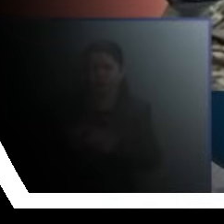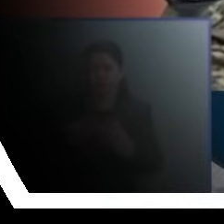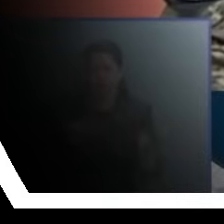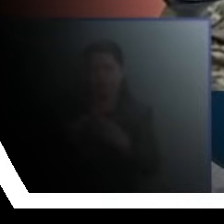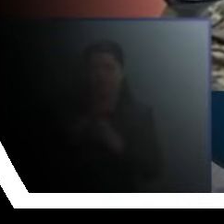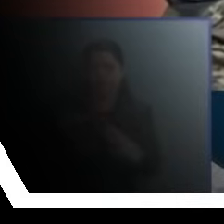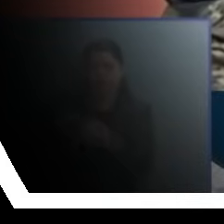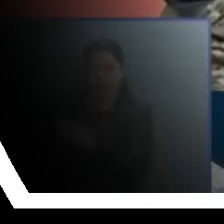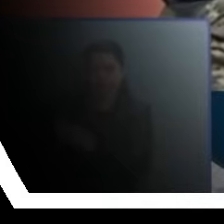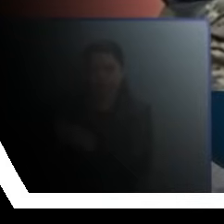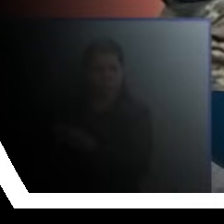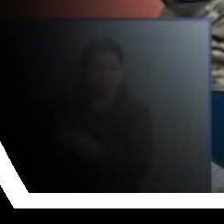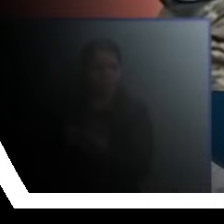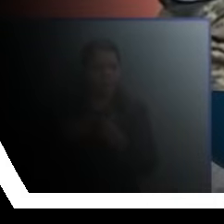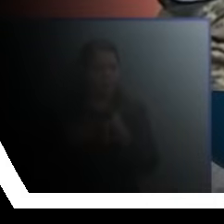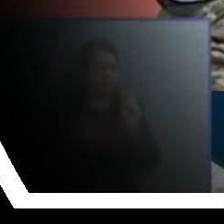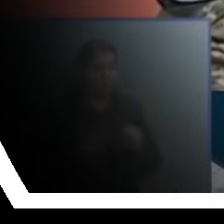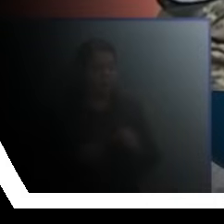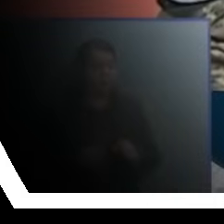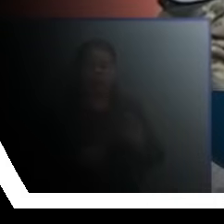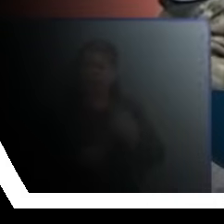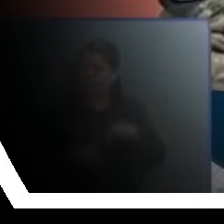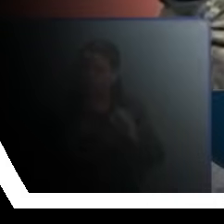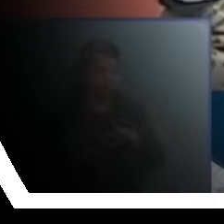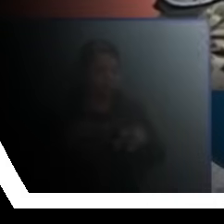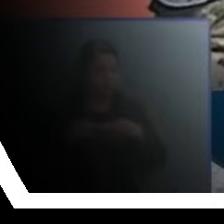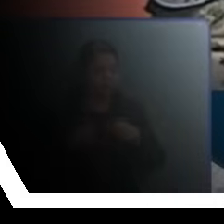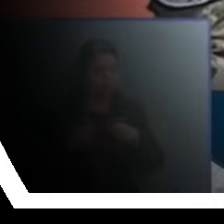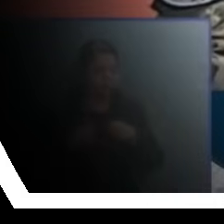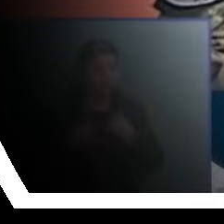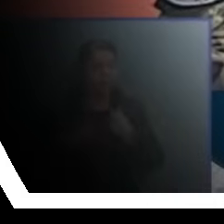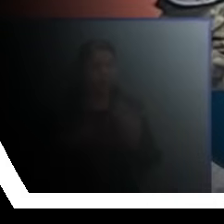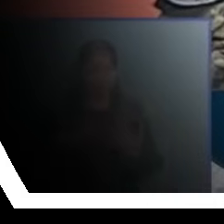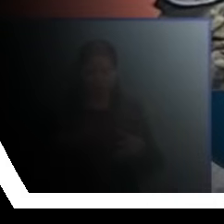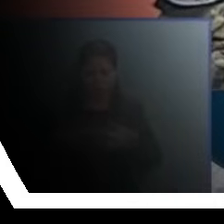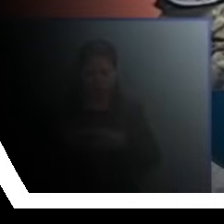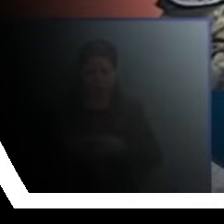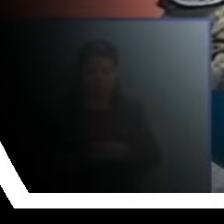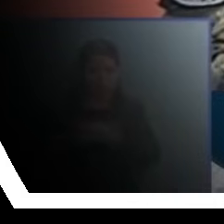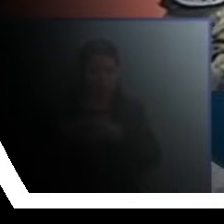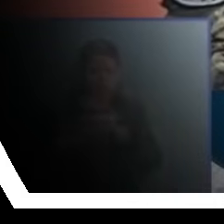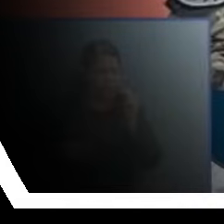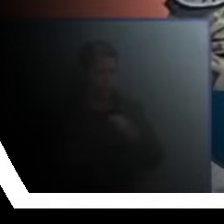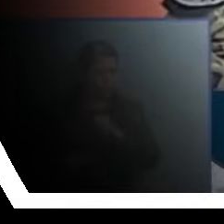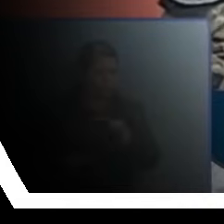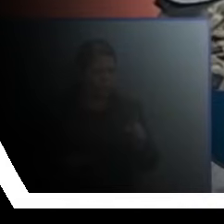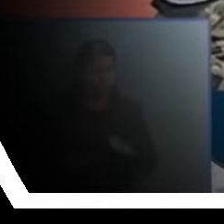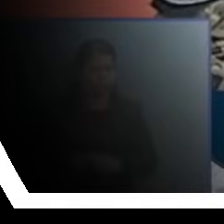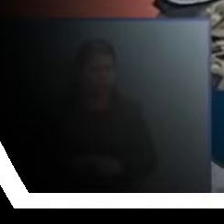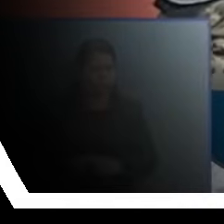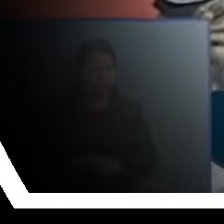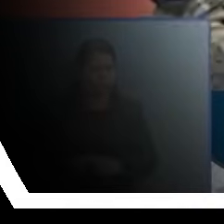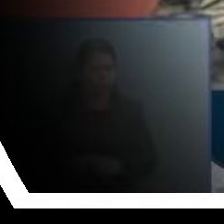momento he dicho que no existió Pero lo que sí no puedo aceptar es que Dion las fuerzas especiales acá porque por